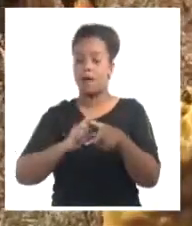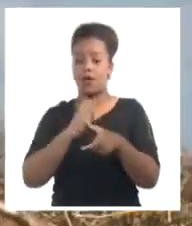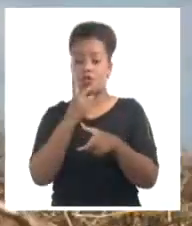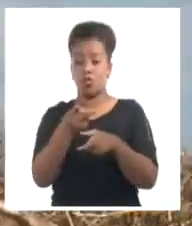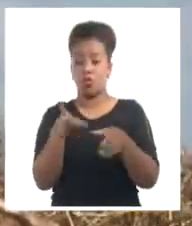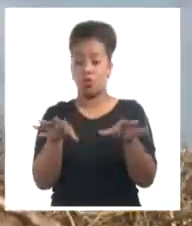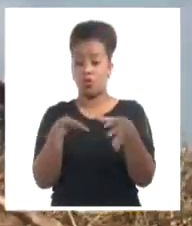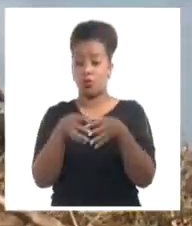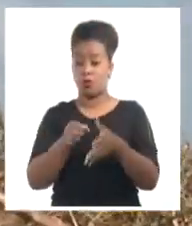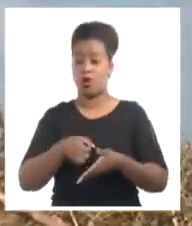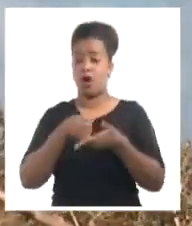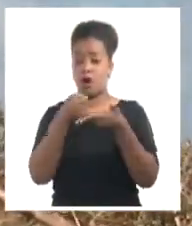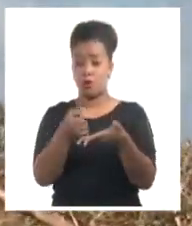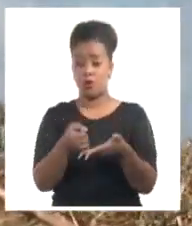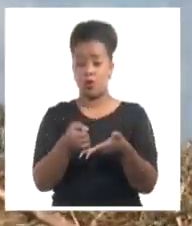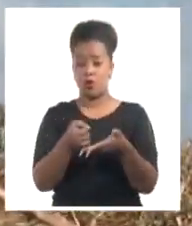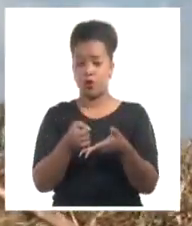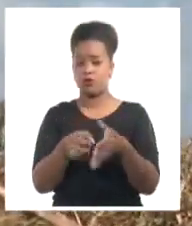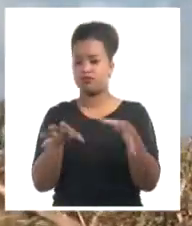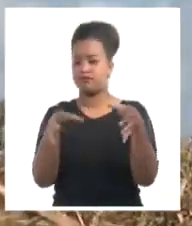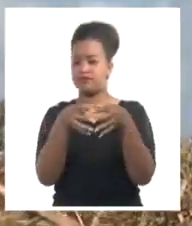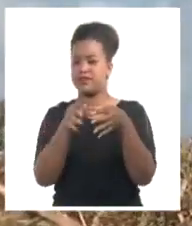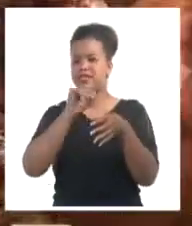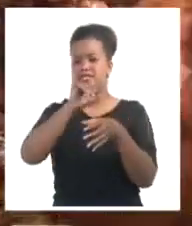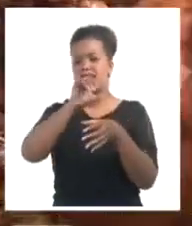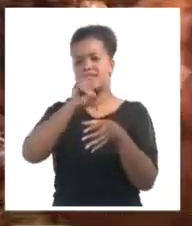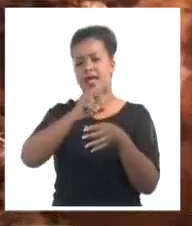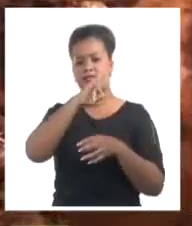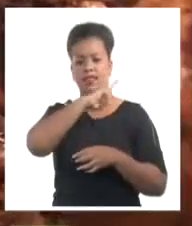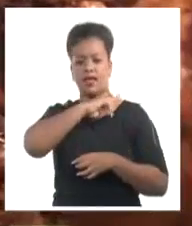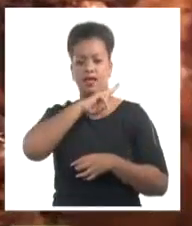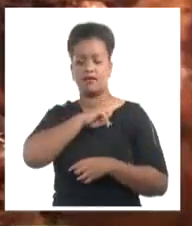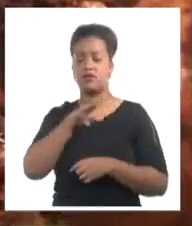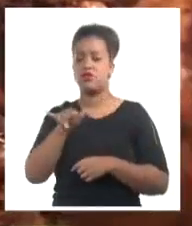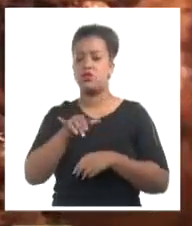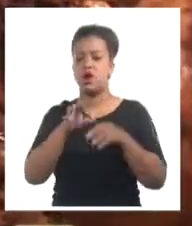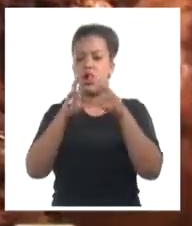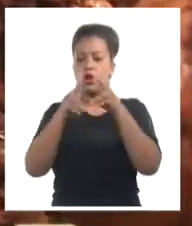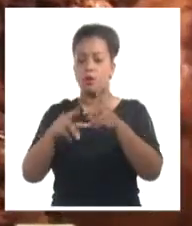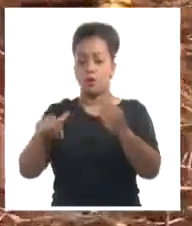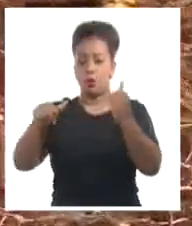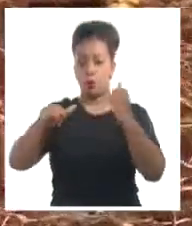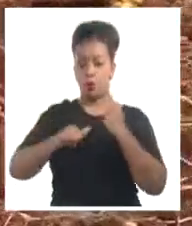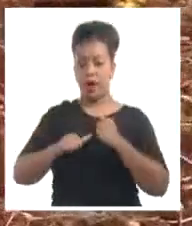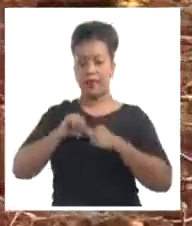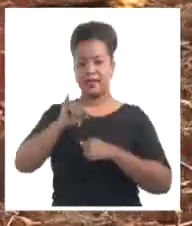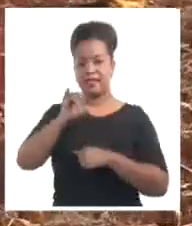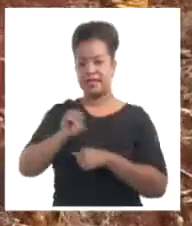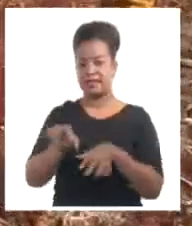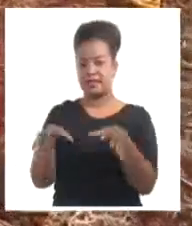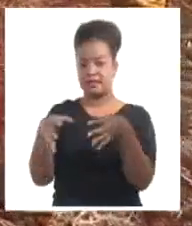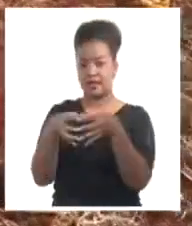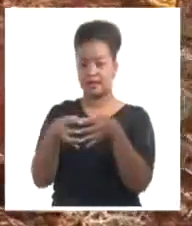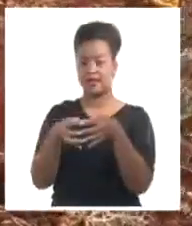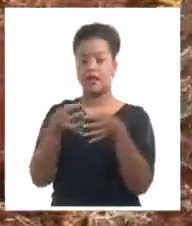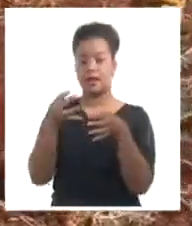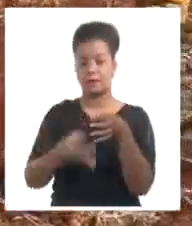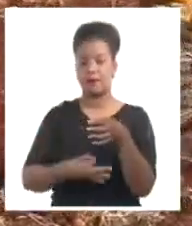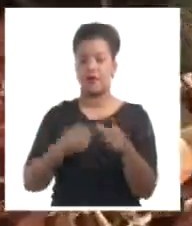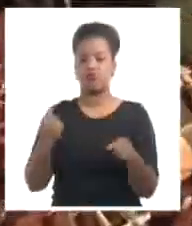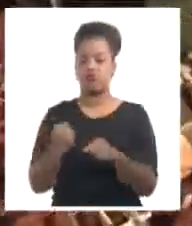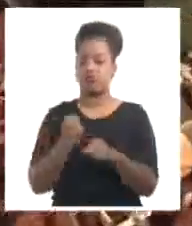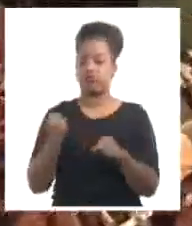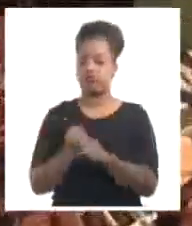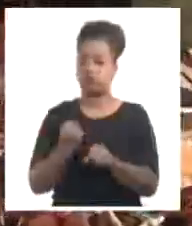producción, conformadas por 60 cadetes e igual número de guardiamarinas de las Fuerzas Armadas